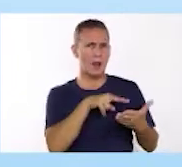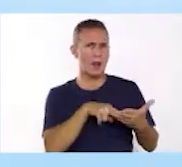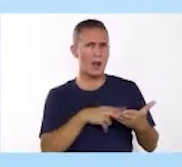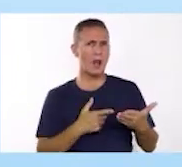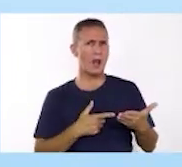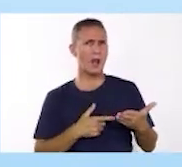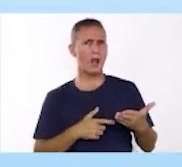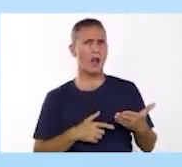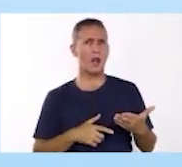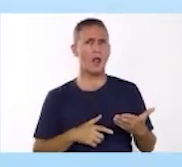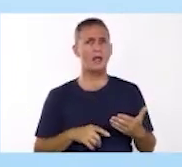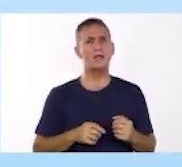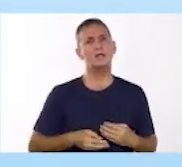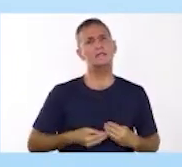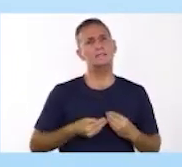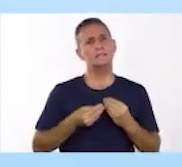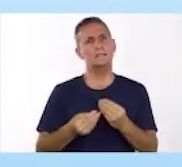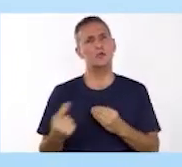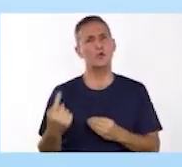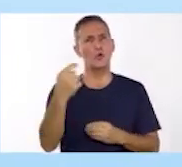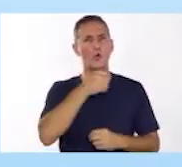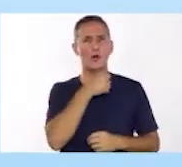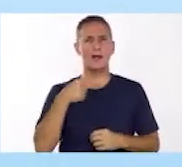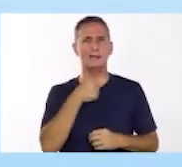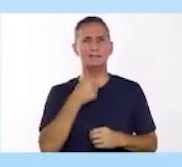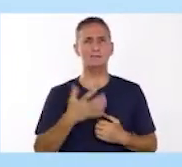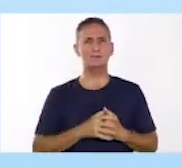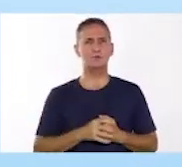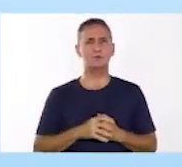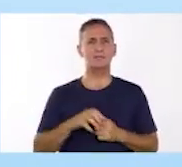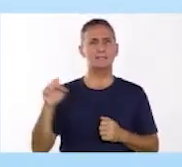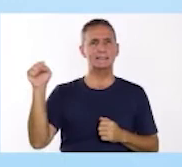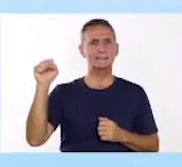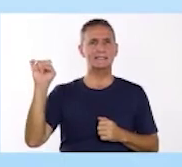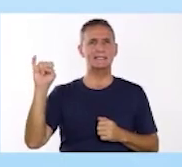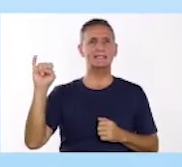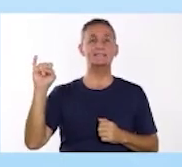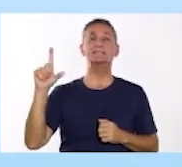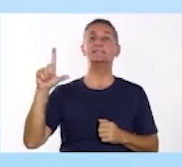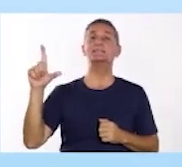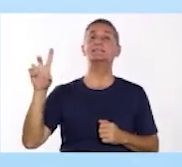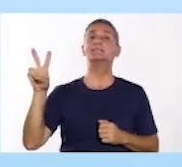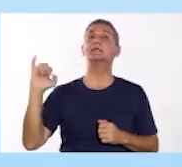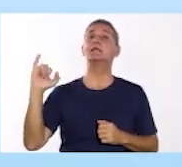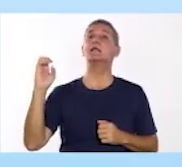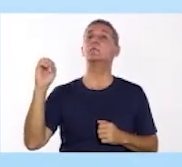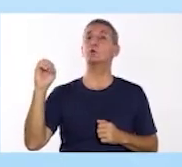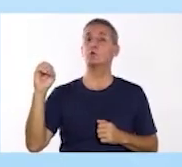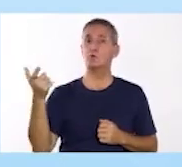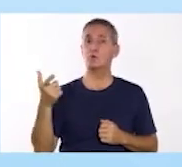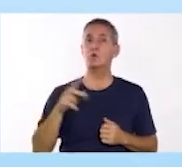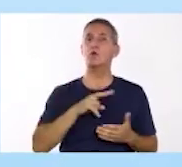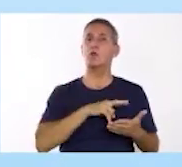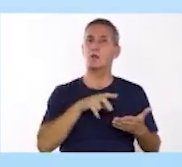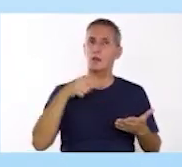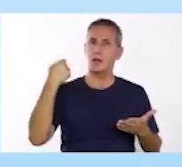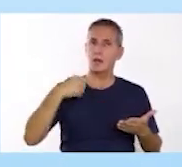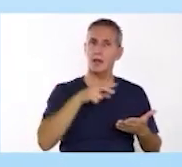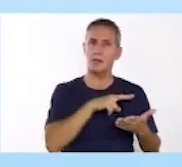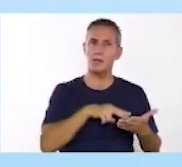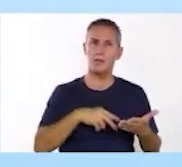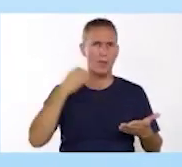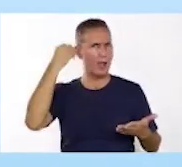lean Te doy una canción de Silvio Rodríguez. Esta canción ustedes la van a leer, la